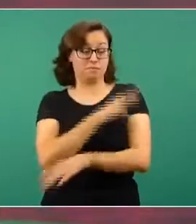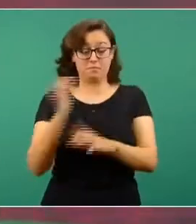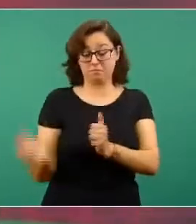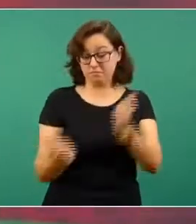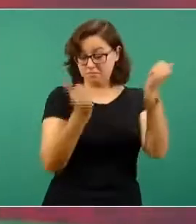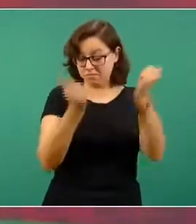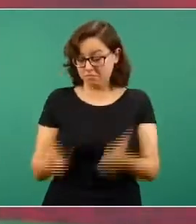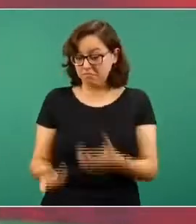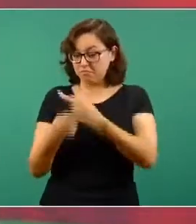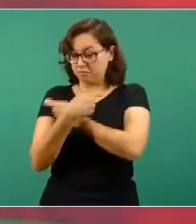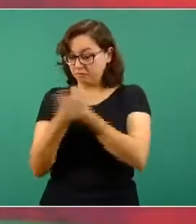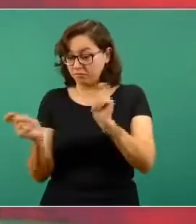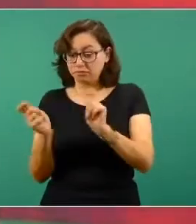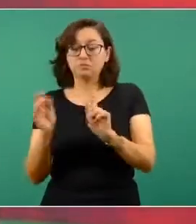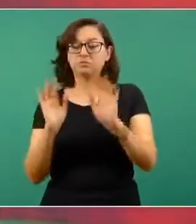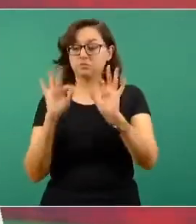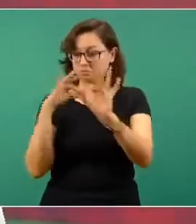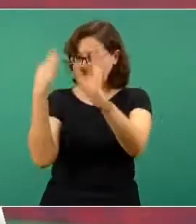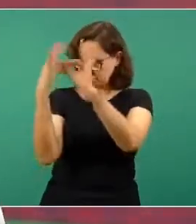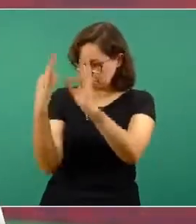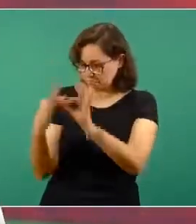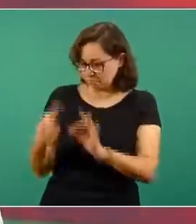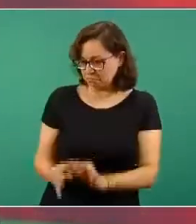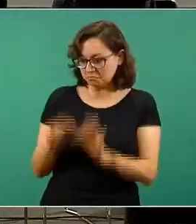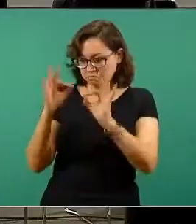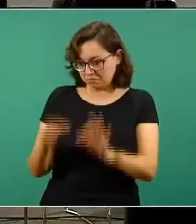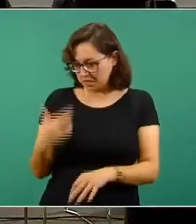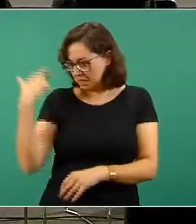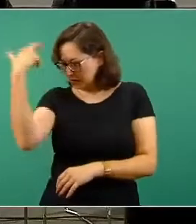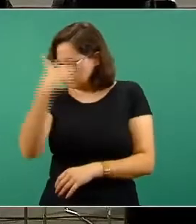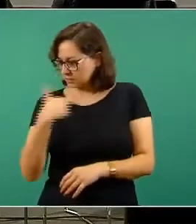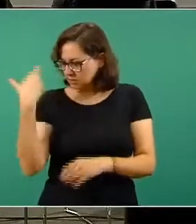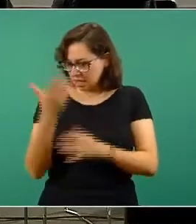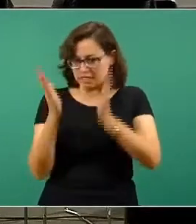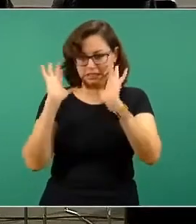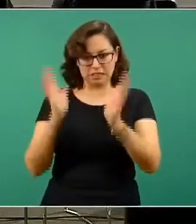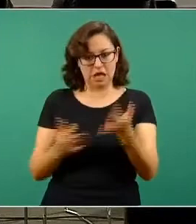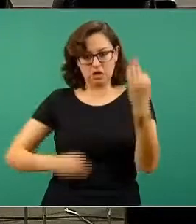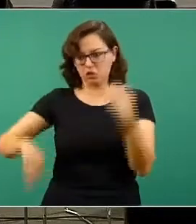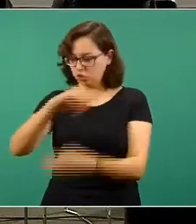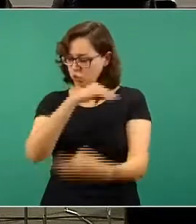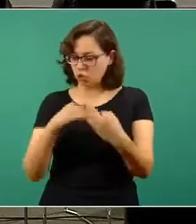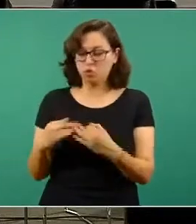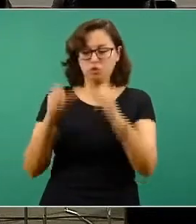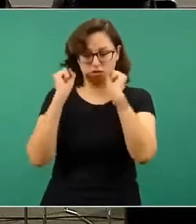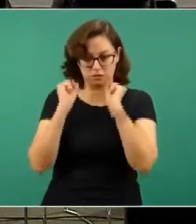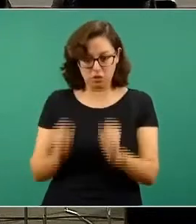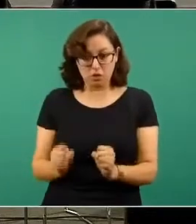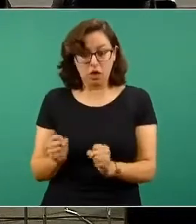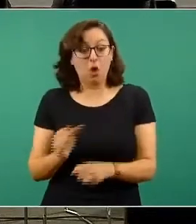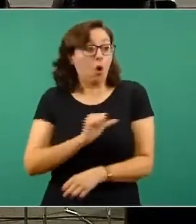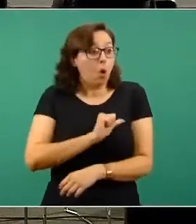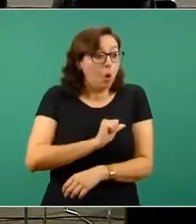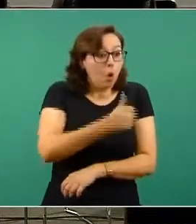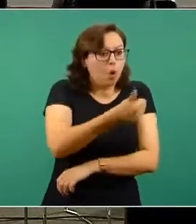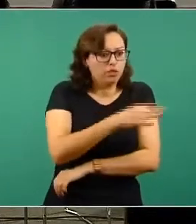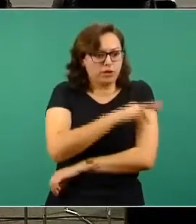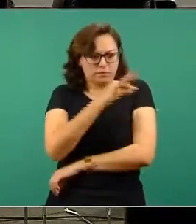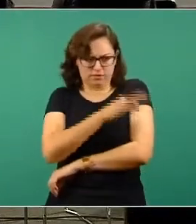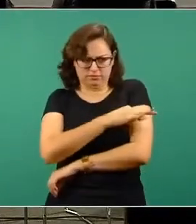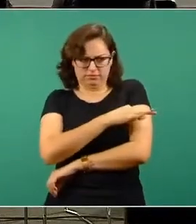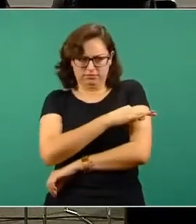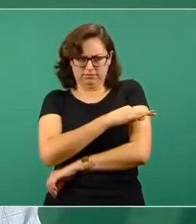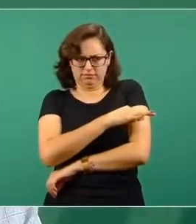revisiones aduanales correspondientes y por las revisiones de seguridad y técnicas de la COFEPRIS, se debe de